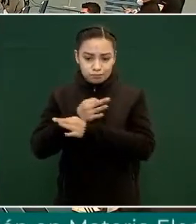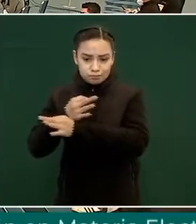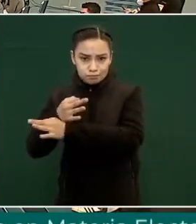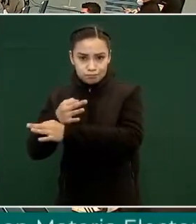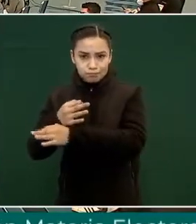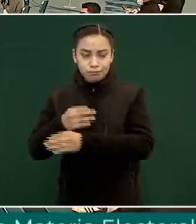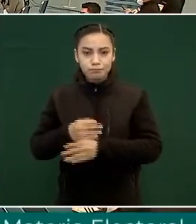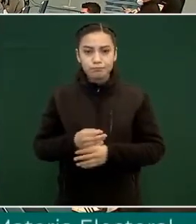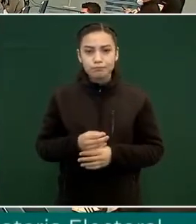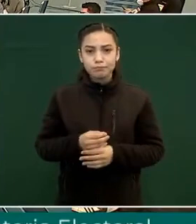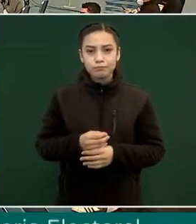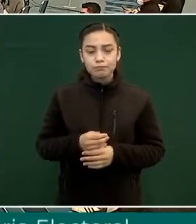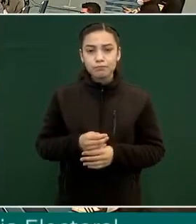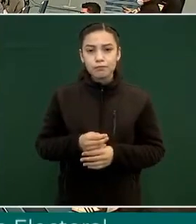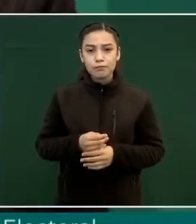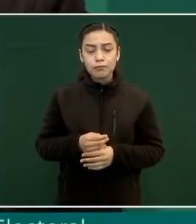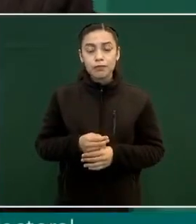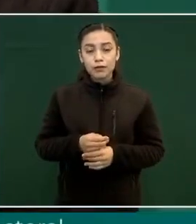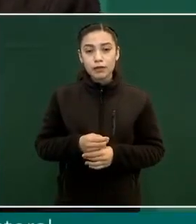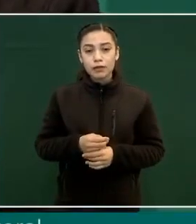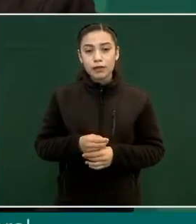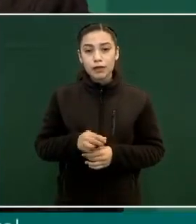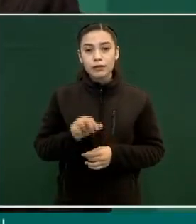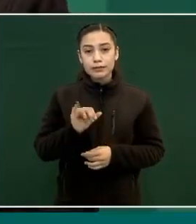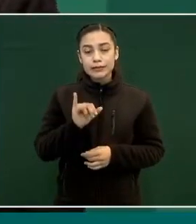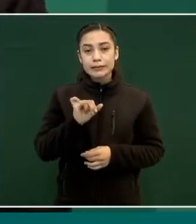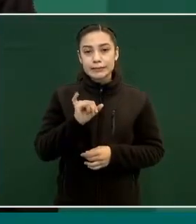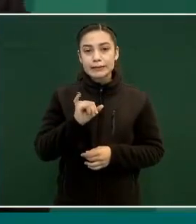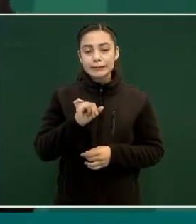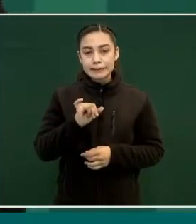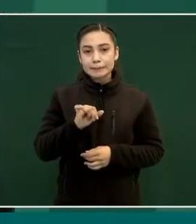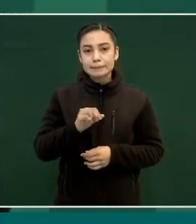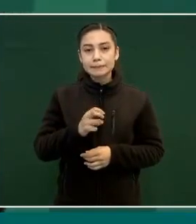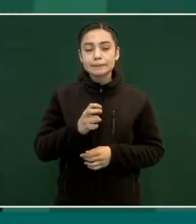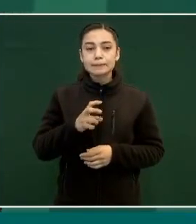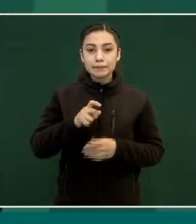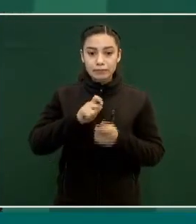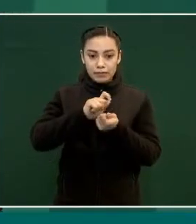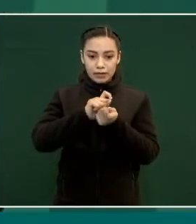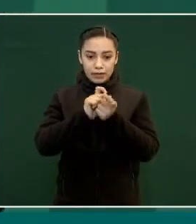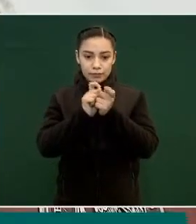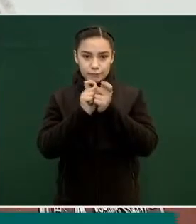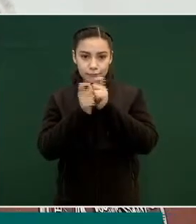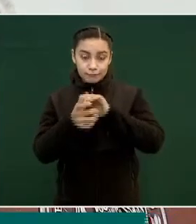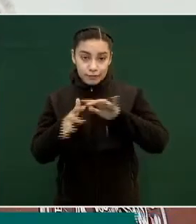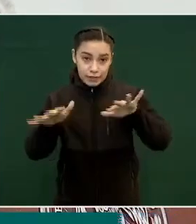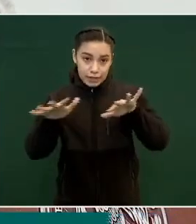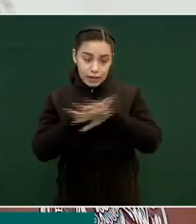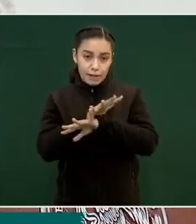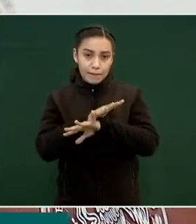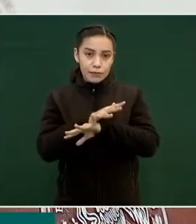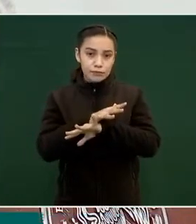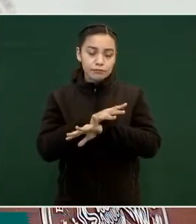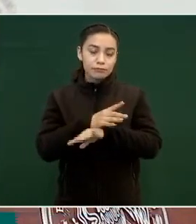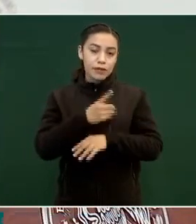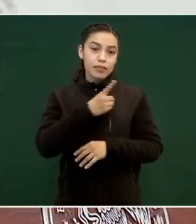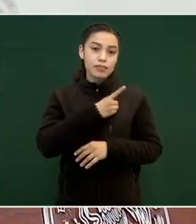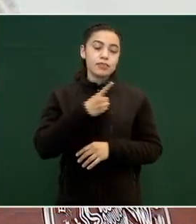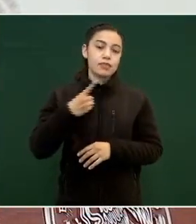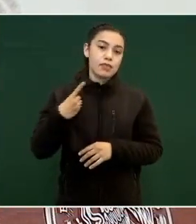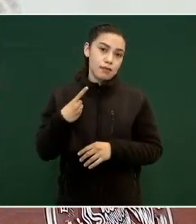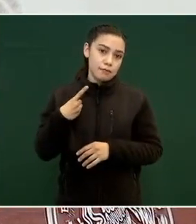Entonces, sí, ser transformador es estar dispuesto a